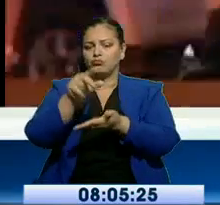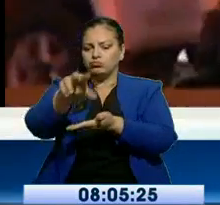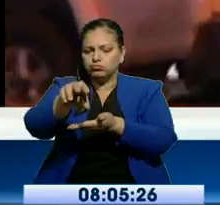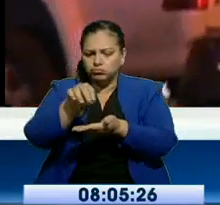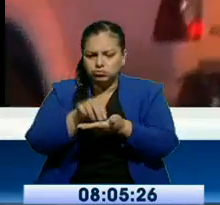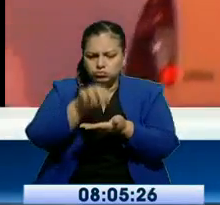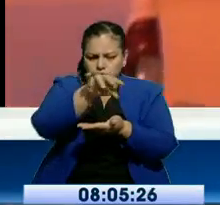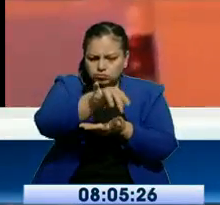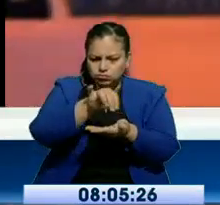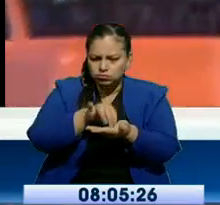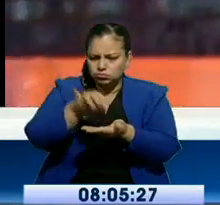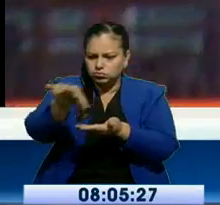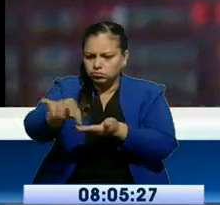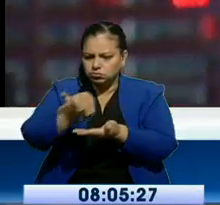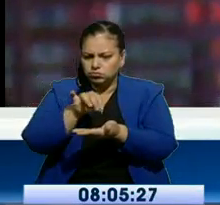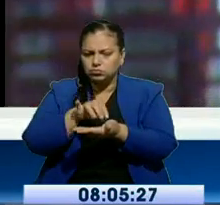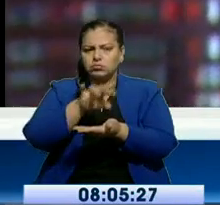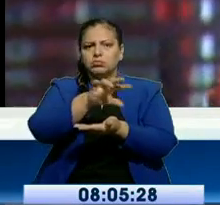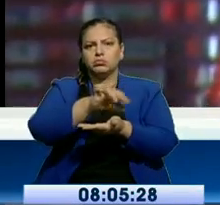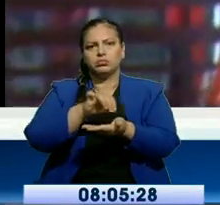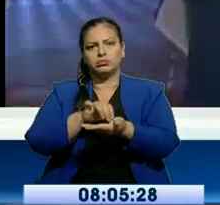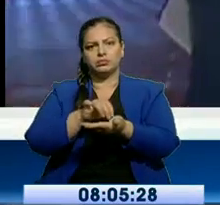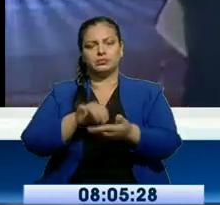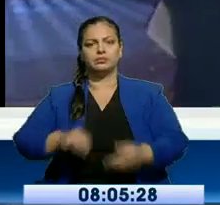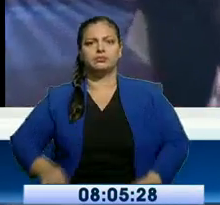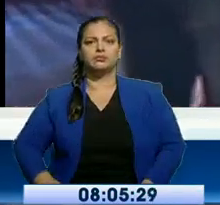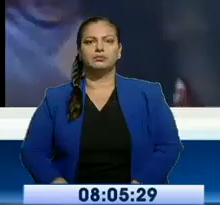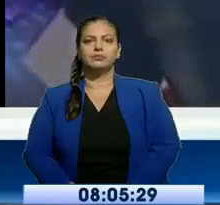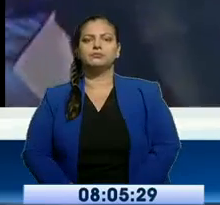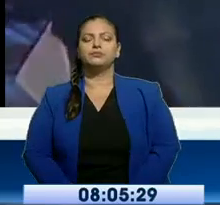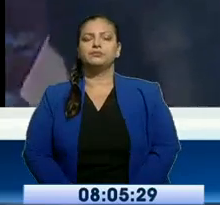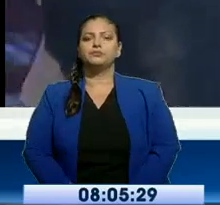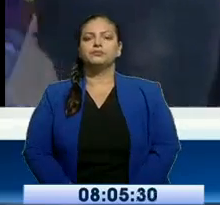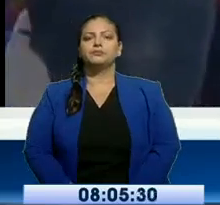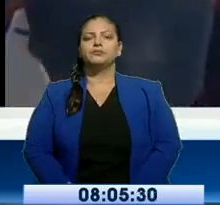sector para identificar a los criminales, informó Charlie Pizá.